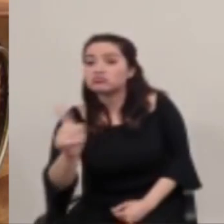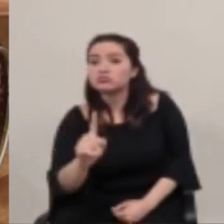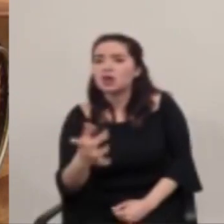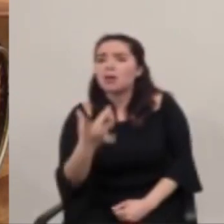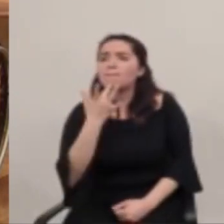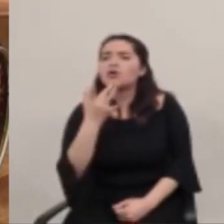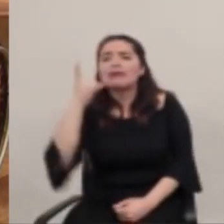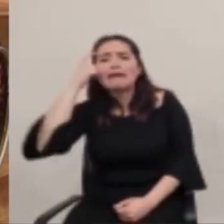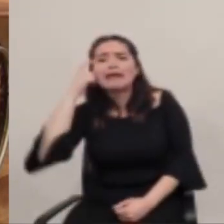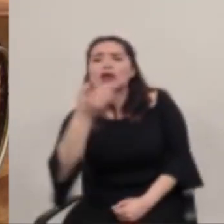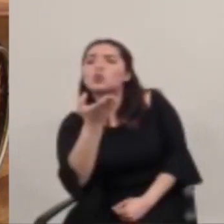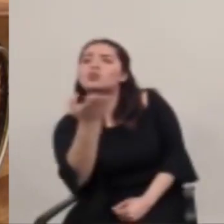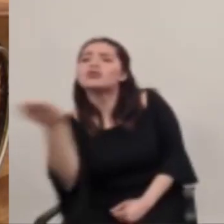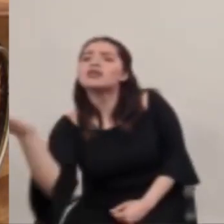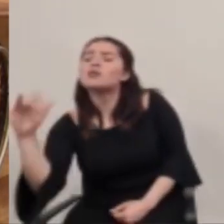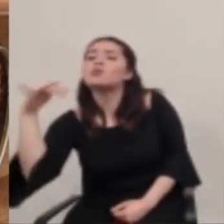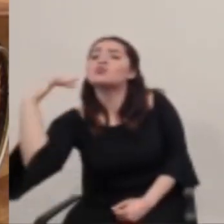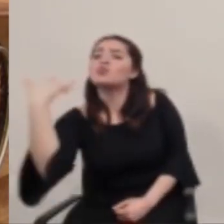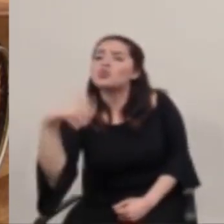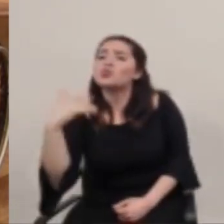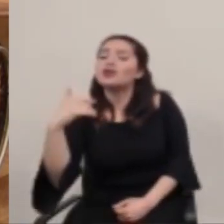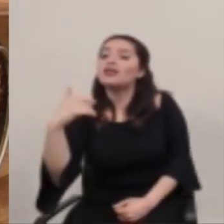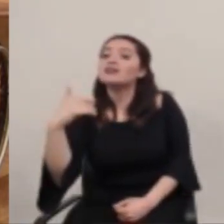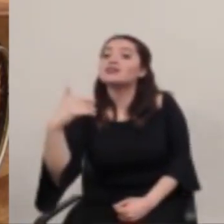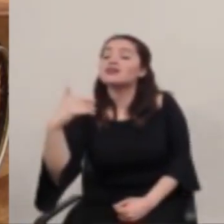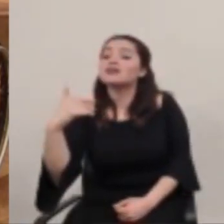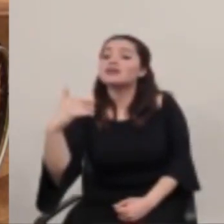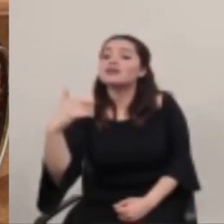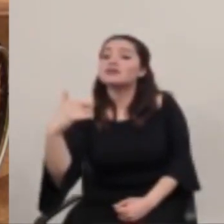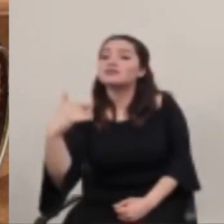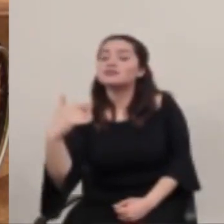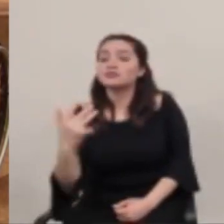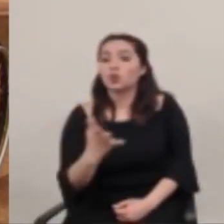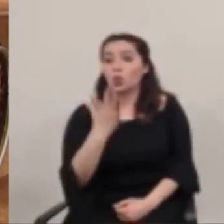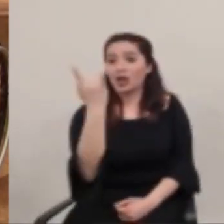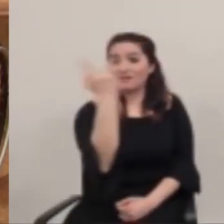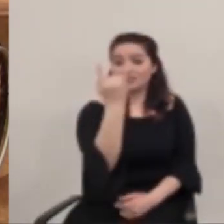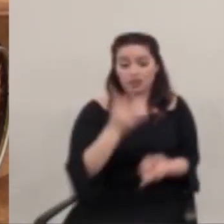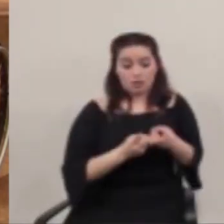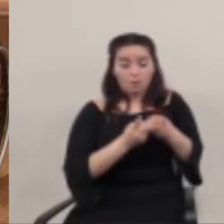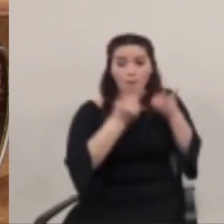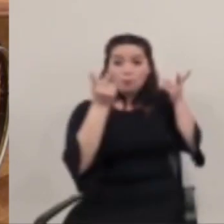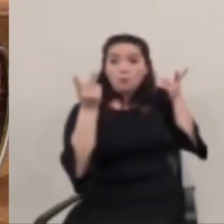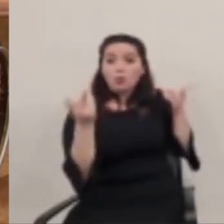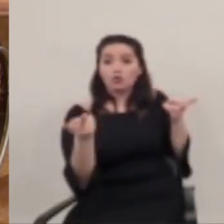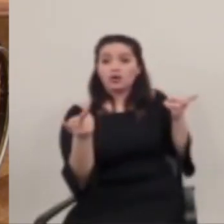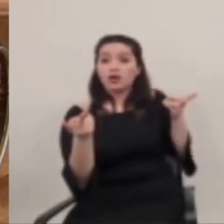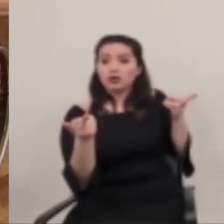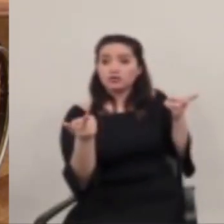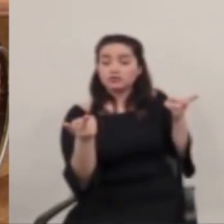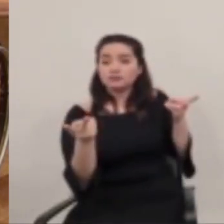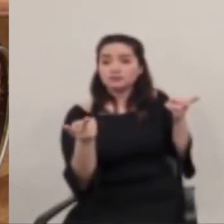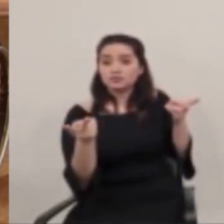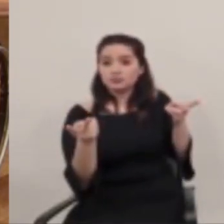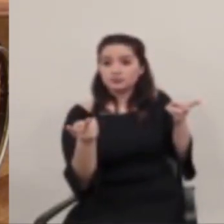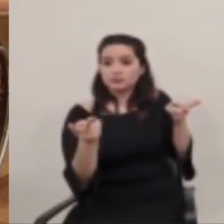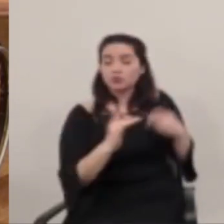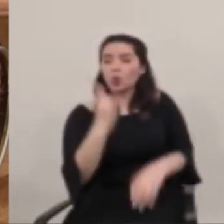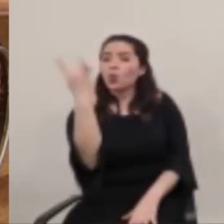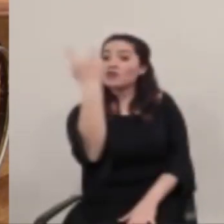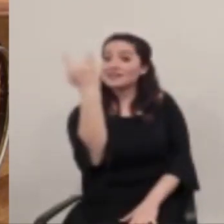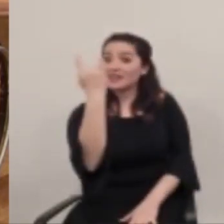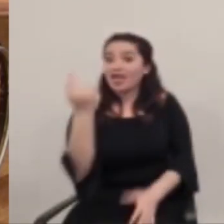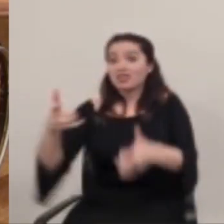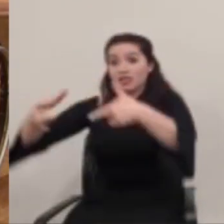creen ustedes que era importante que ni siquiera una universidad pública, que yo creo que tiene más deber aún, que una